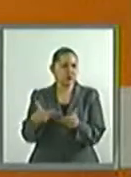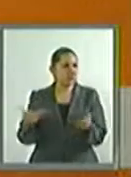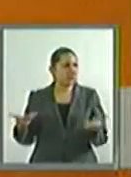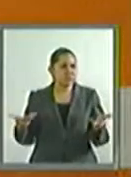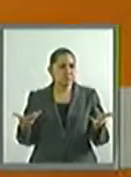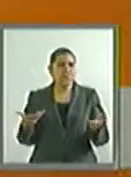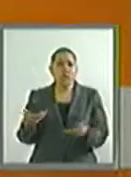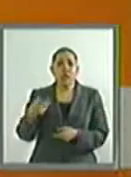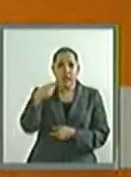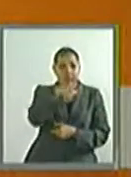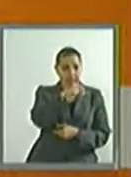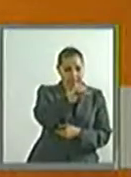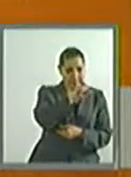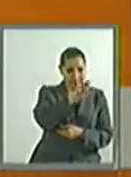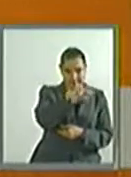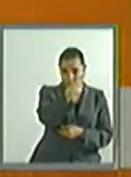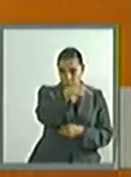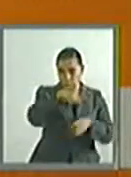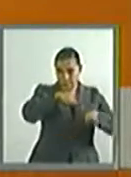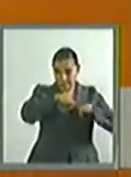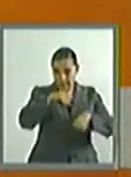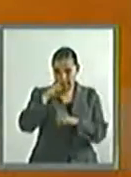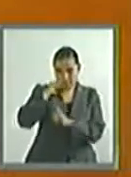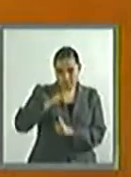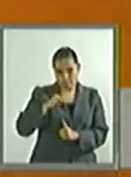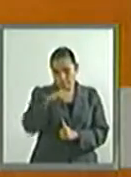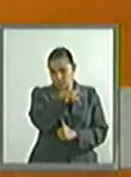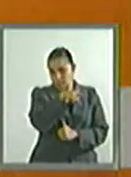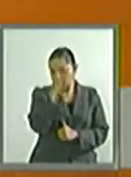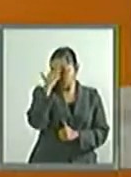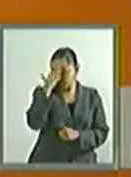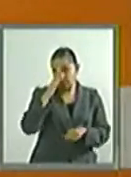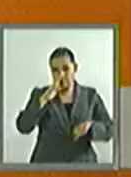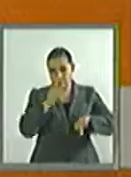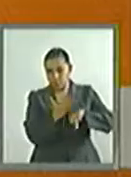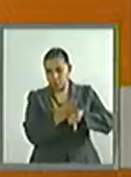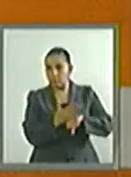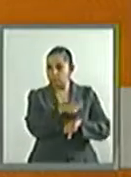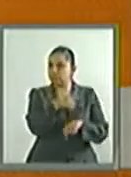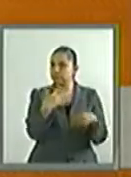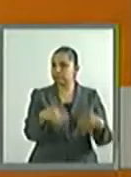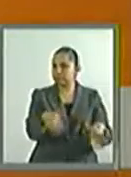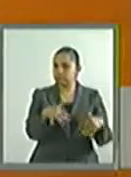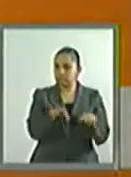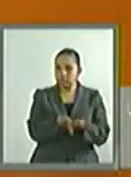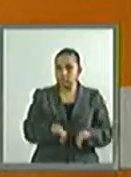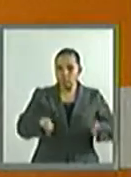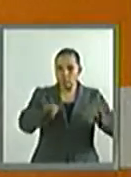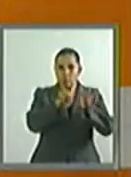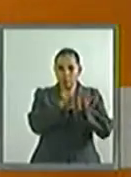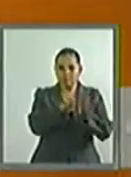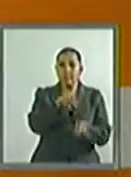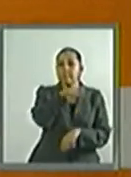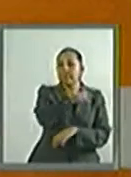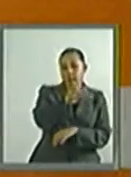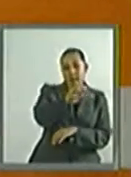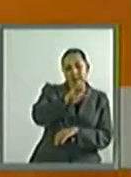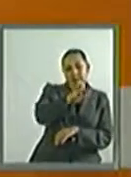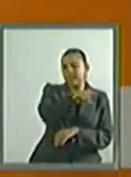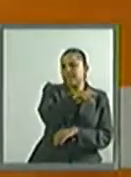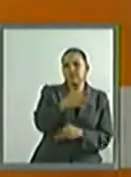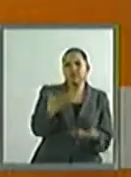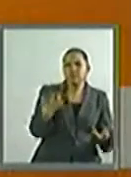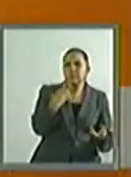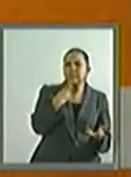Auditoría Superior de la Federación es una tarea sustantiva y que funciona como un control